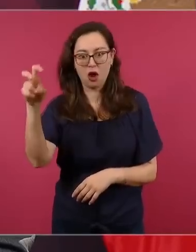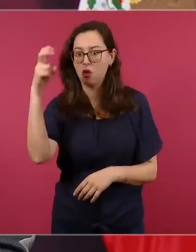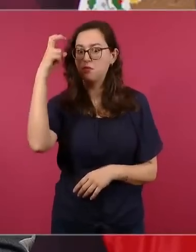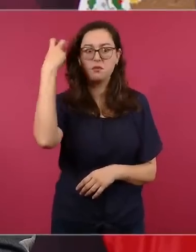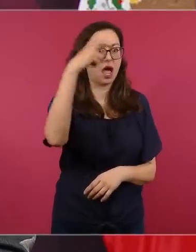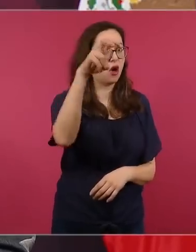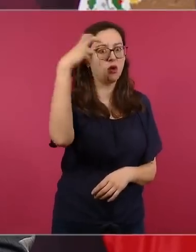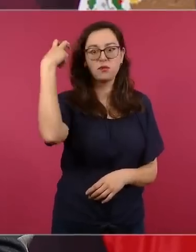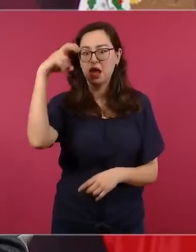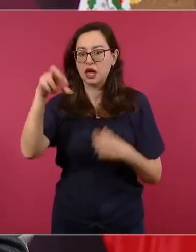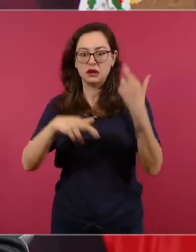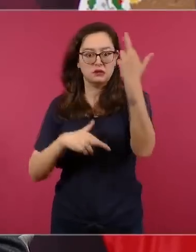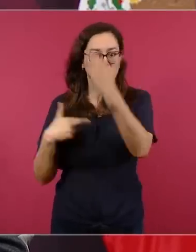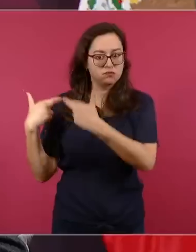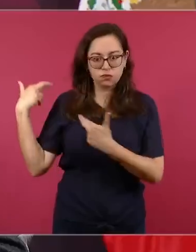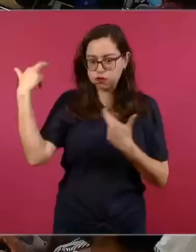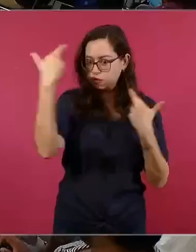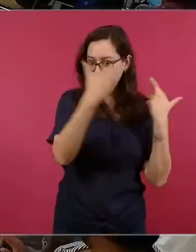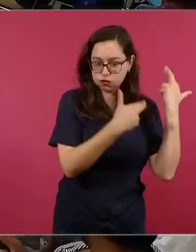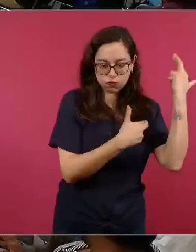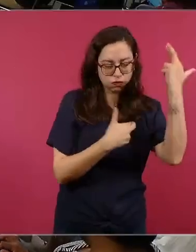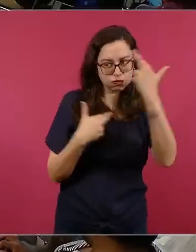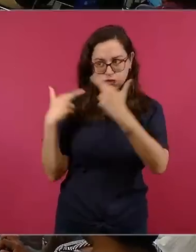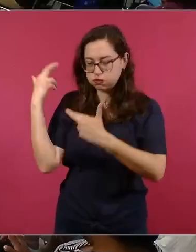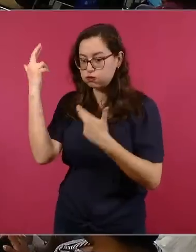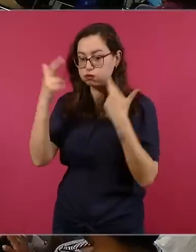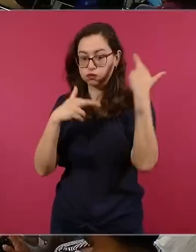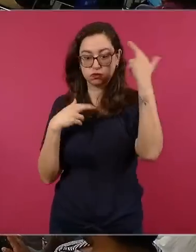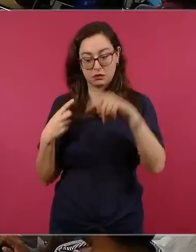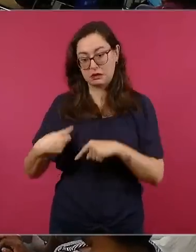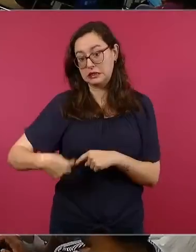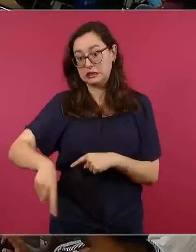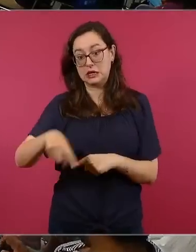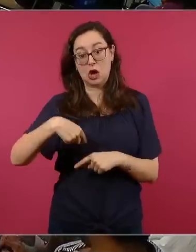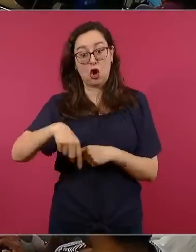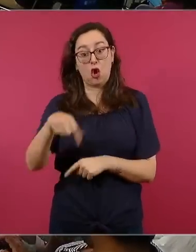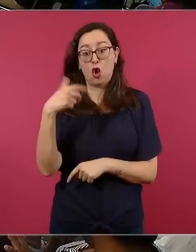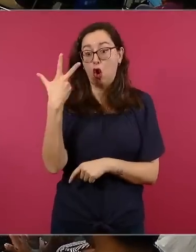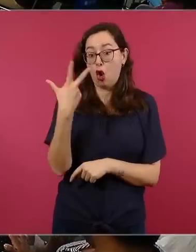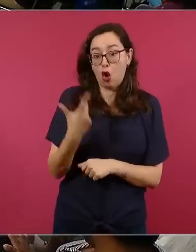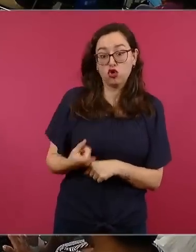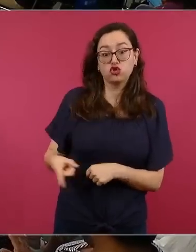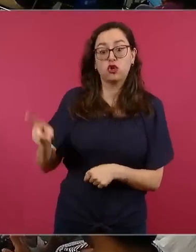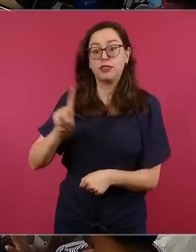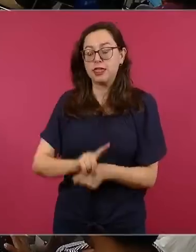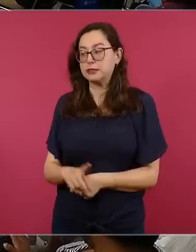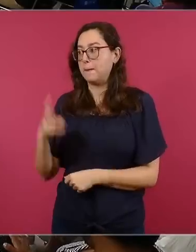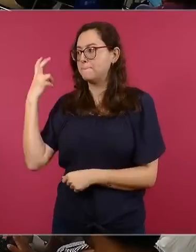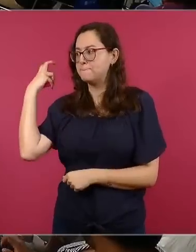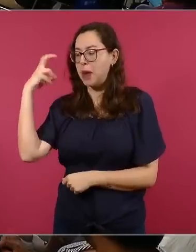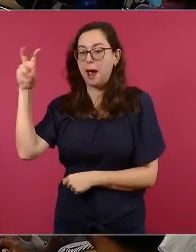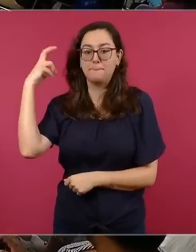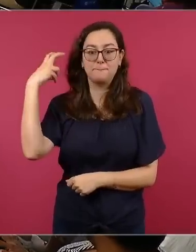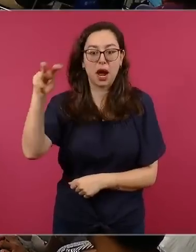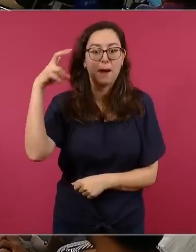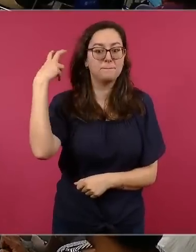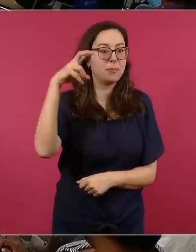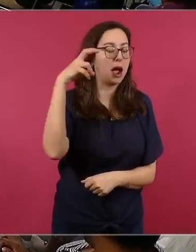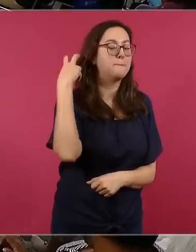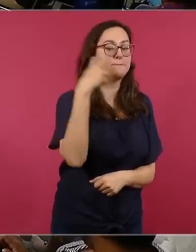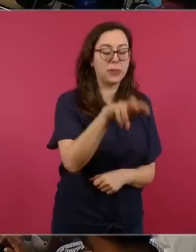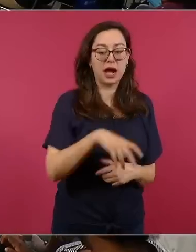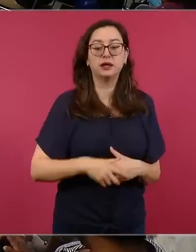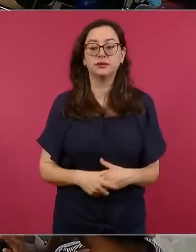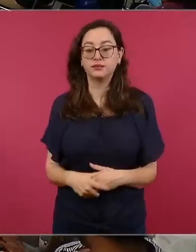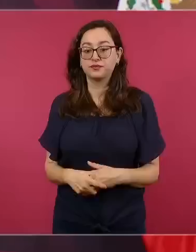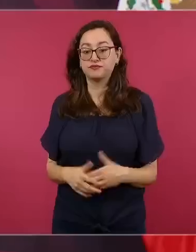hasta el martes de la semana próxima. 8 días voy a estar todavía, porque vamos